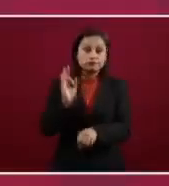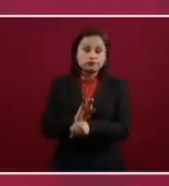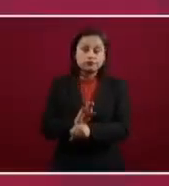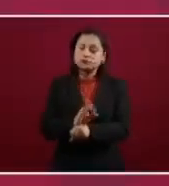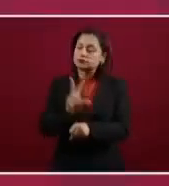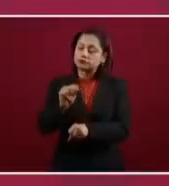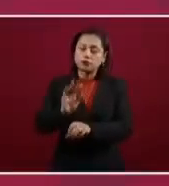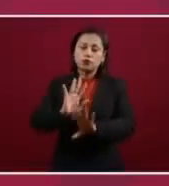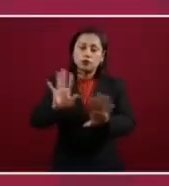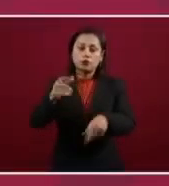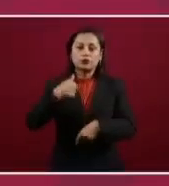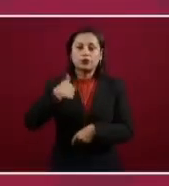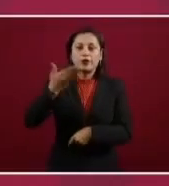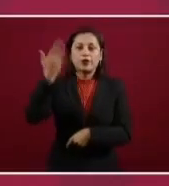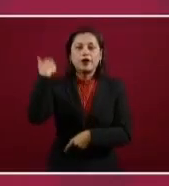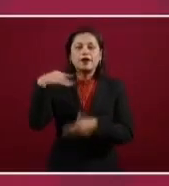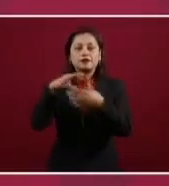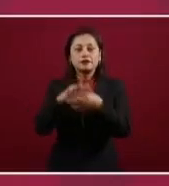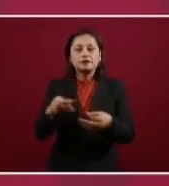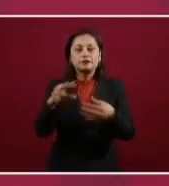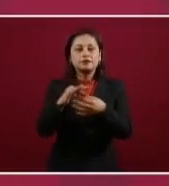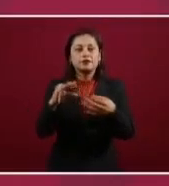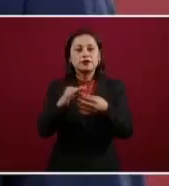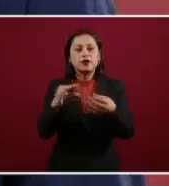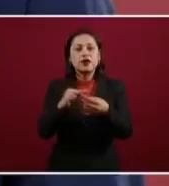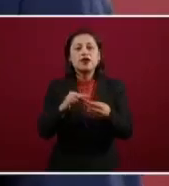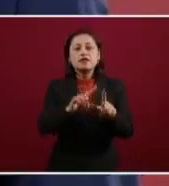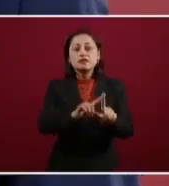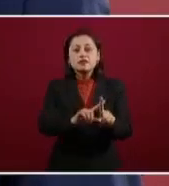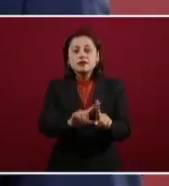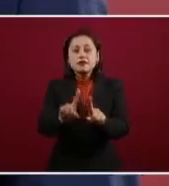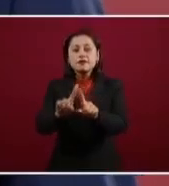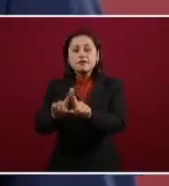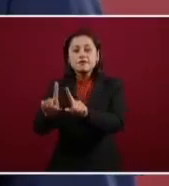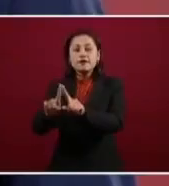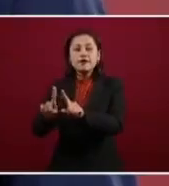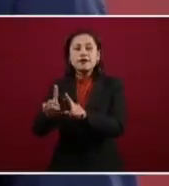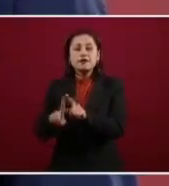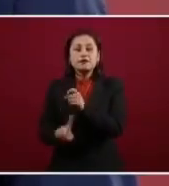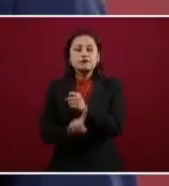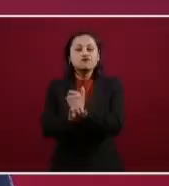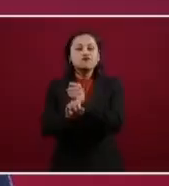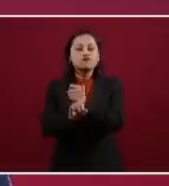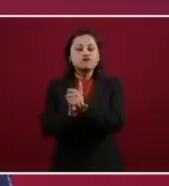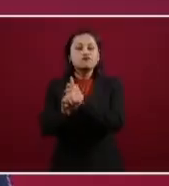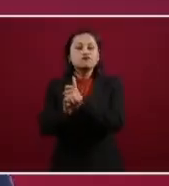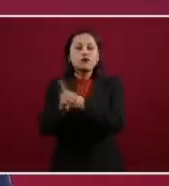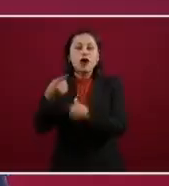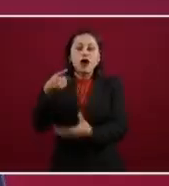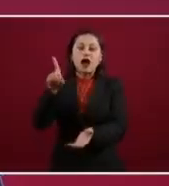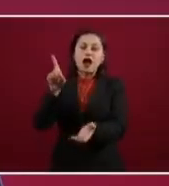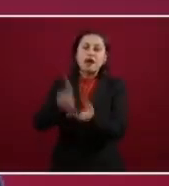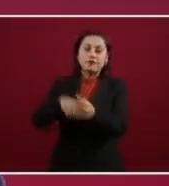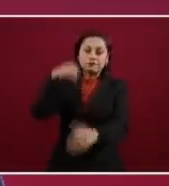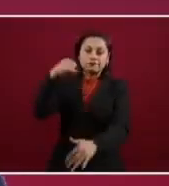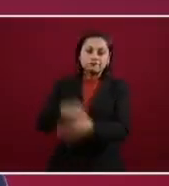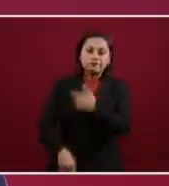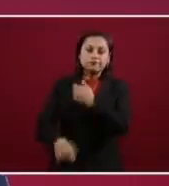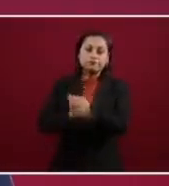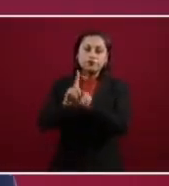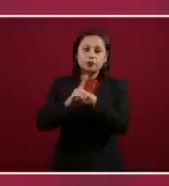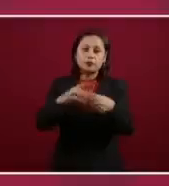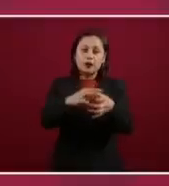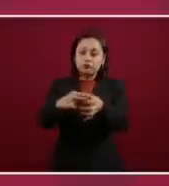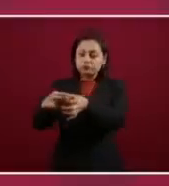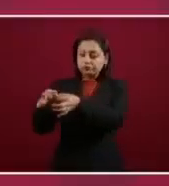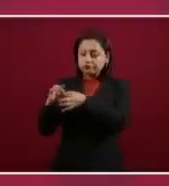lo he dicho varias veces son varios eslabones de una cadena es todo pero lo más